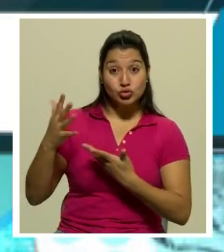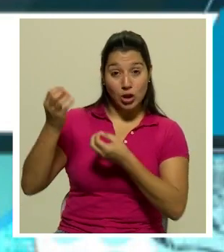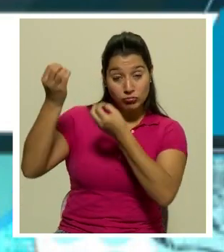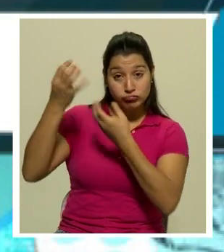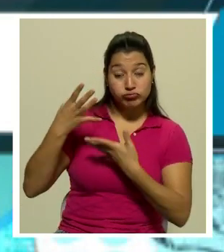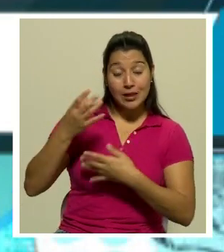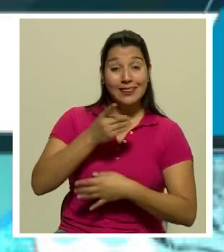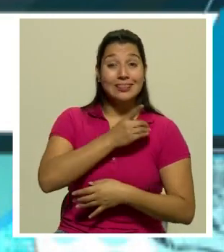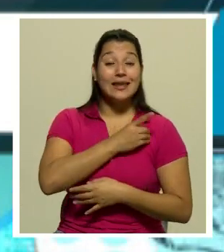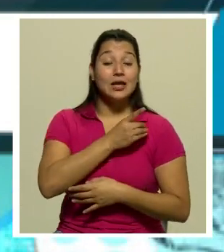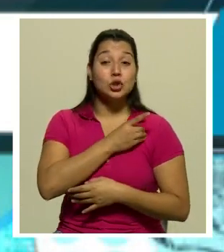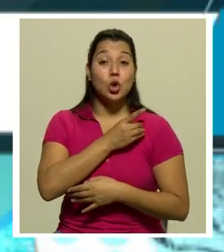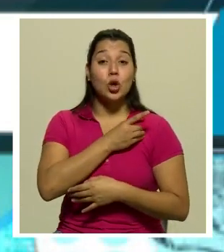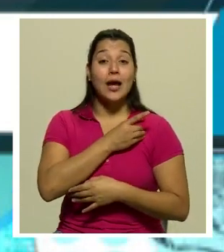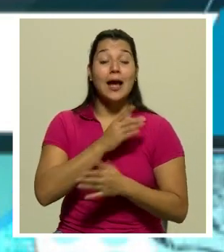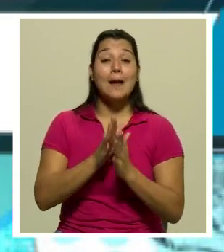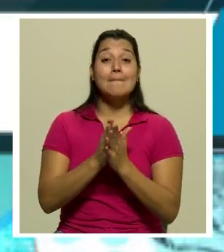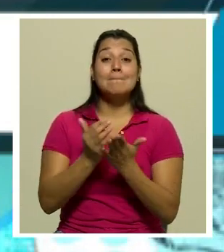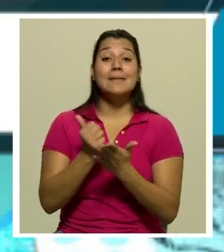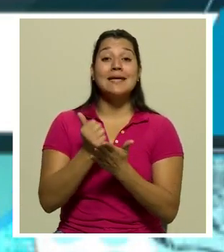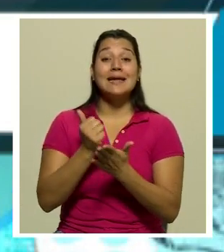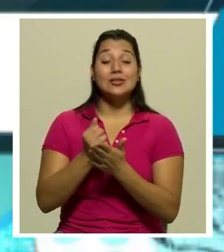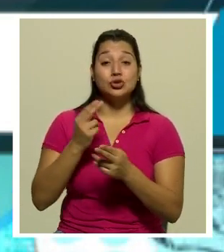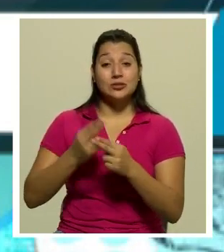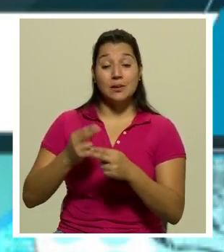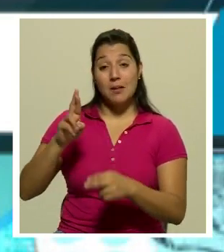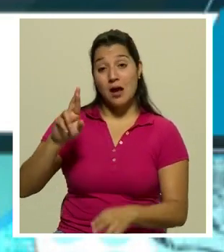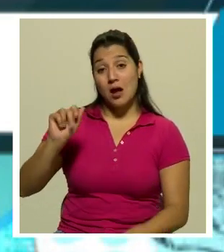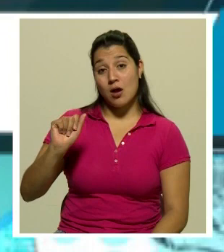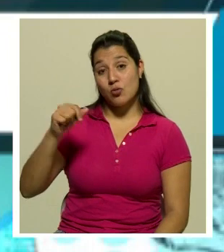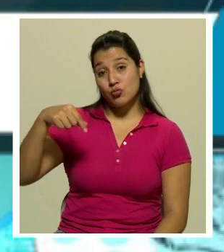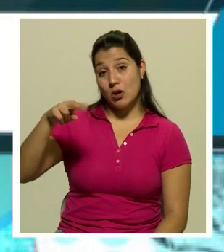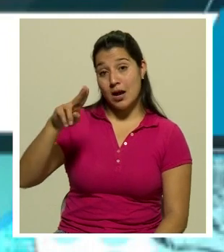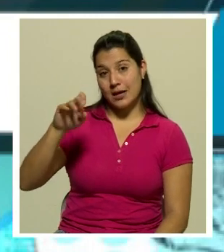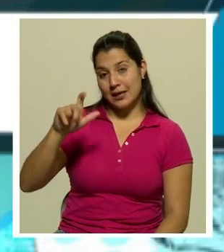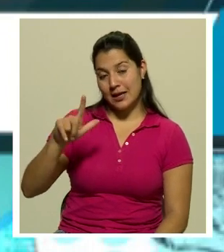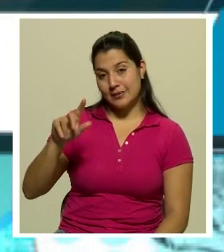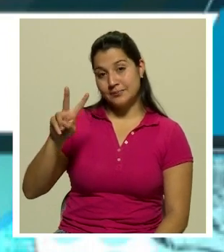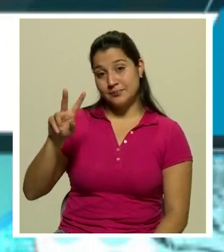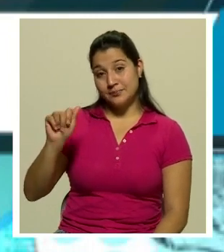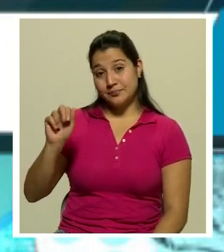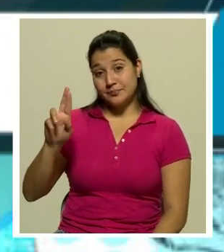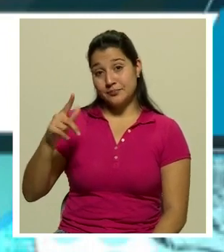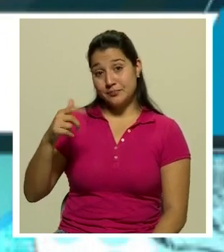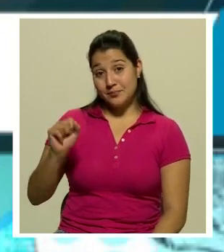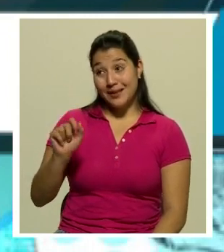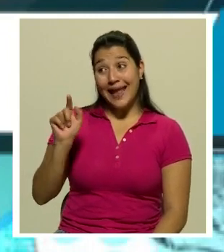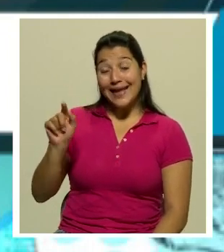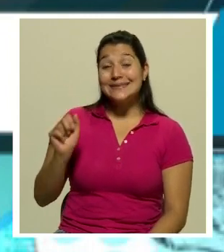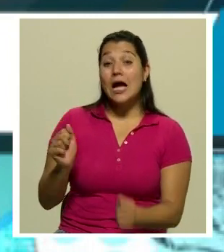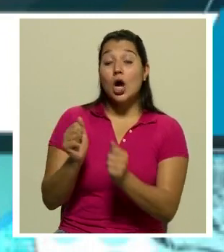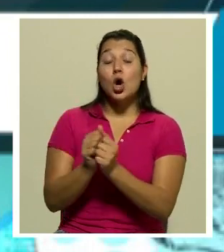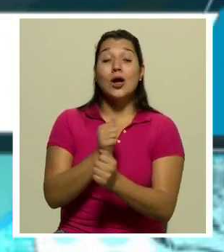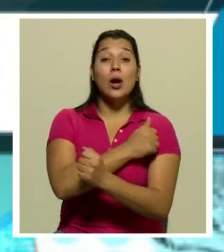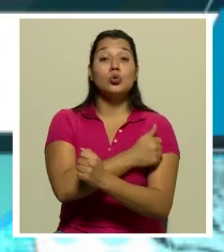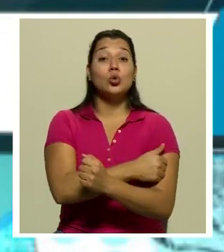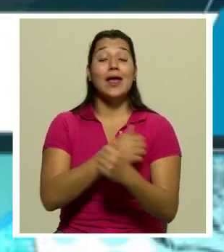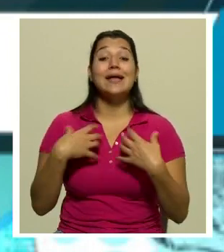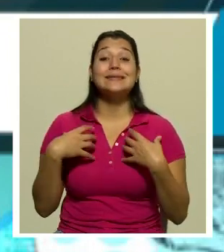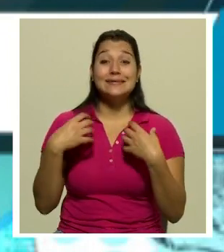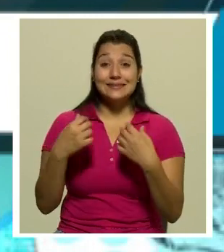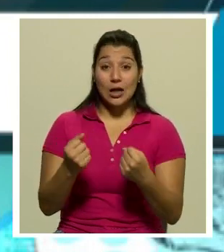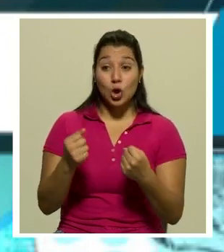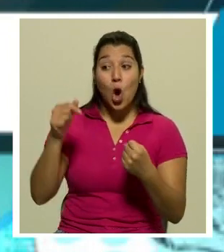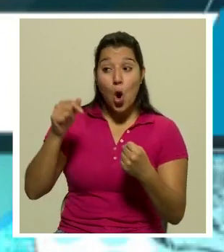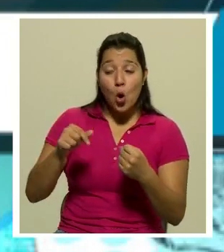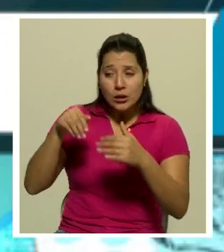la directora de Migración, Raquel Vargas, esta tarde, aquí precisamente donde ella junto con autoridades de salud realizaban